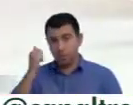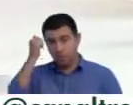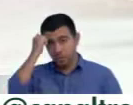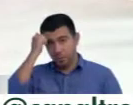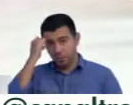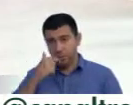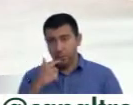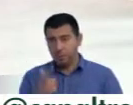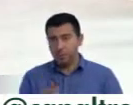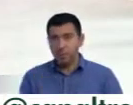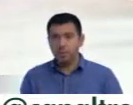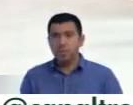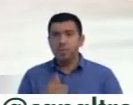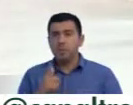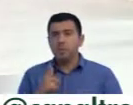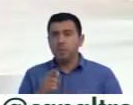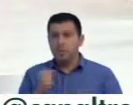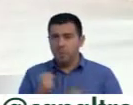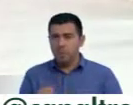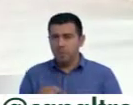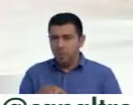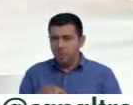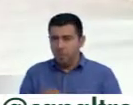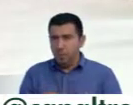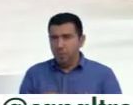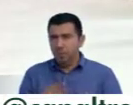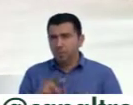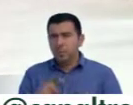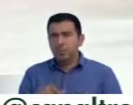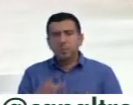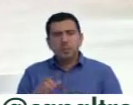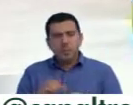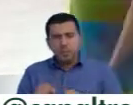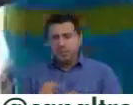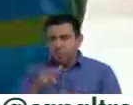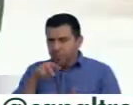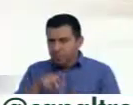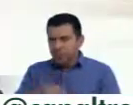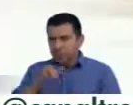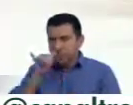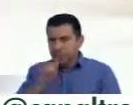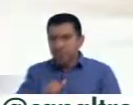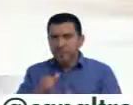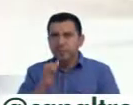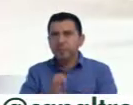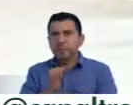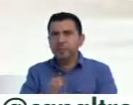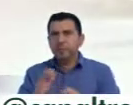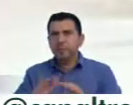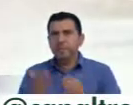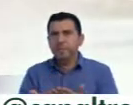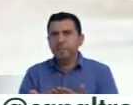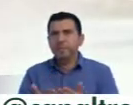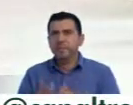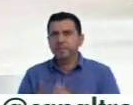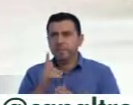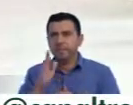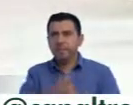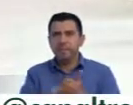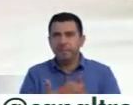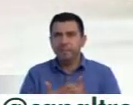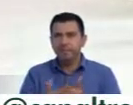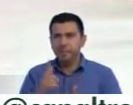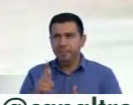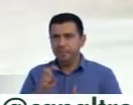que se mantendrán firmes con su decisión de no moverse de las instituciones educativas. Y otro tema, no solamente a nivel local, sino también ya departamental, que en Norte